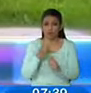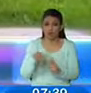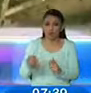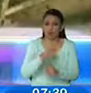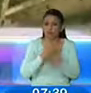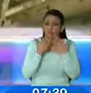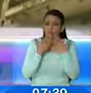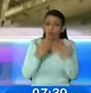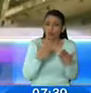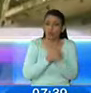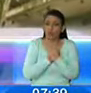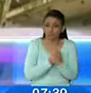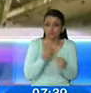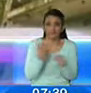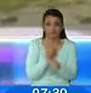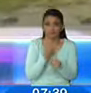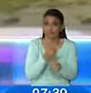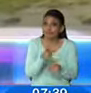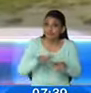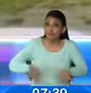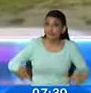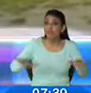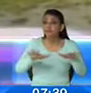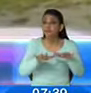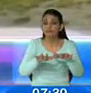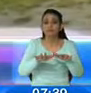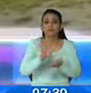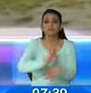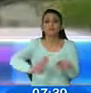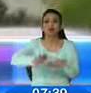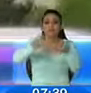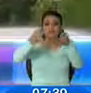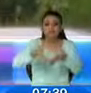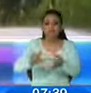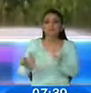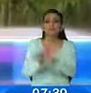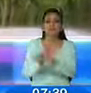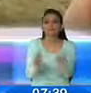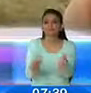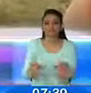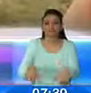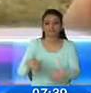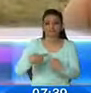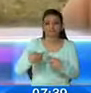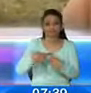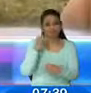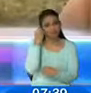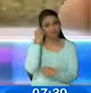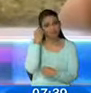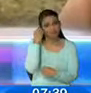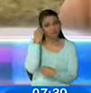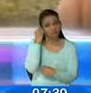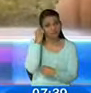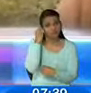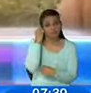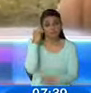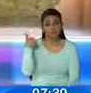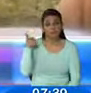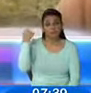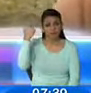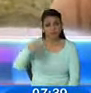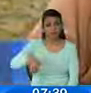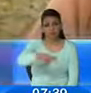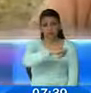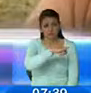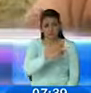corazón, es que San Francisco de Miravalle es un barrio que no está regularizado. Sí, tenemos los derechos igual